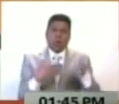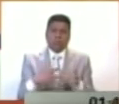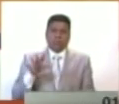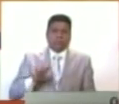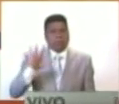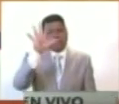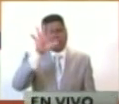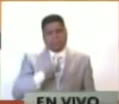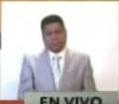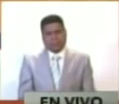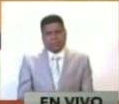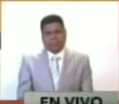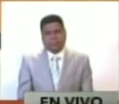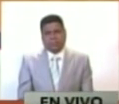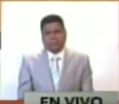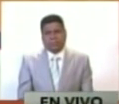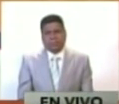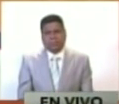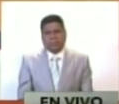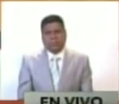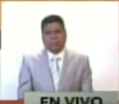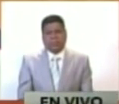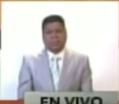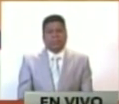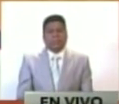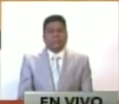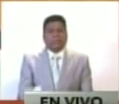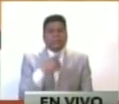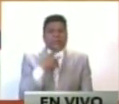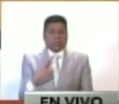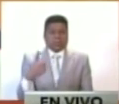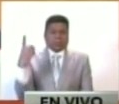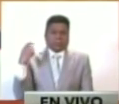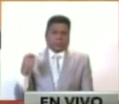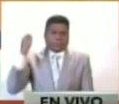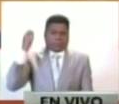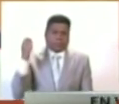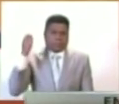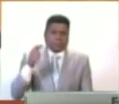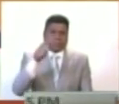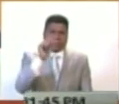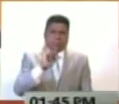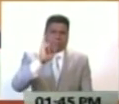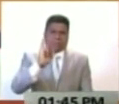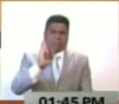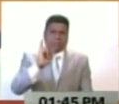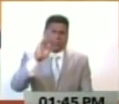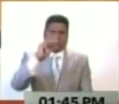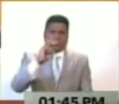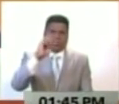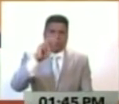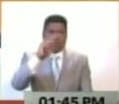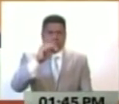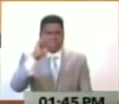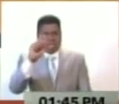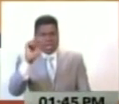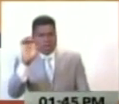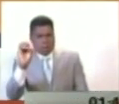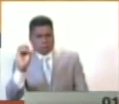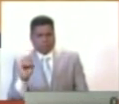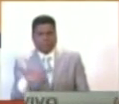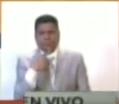porque realmente lo que declaró el diputado Timoteo Zambrano, bueno, es lo que en cualquier país del mundo haría un